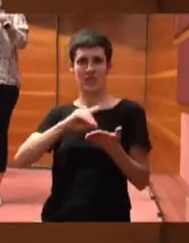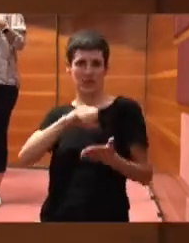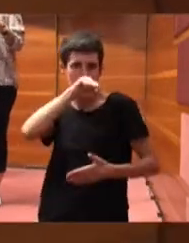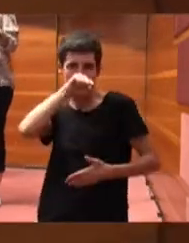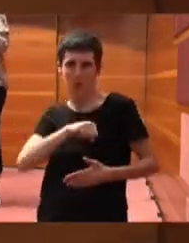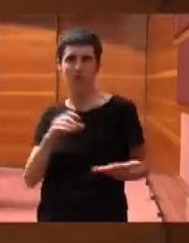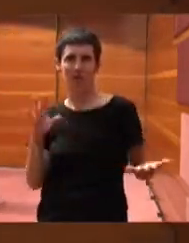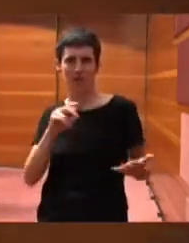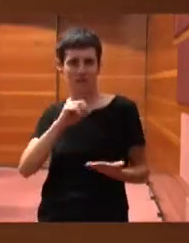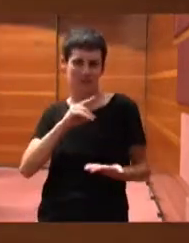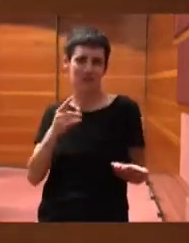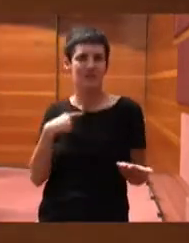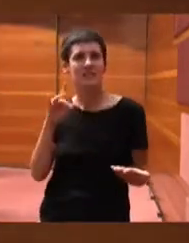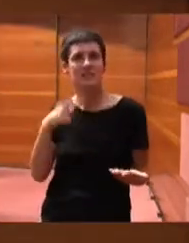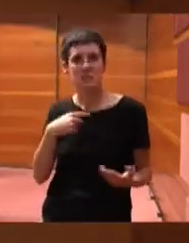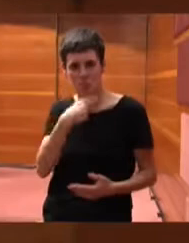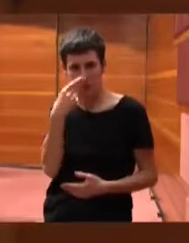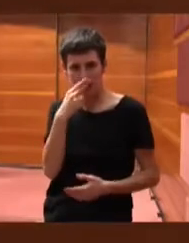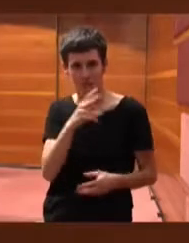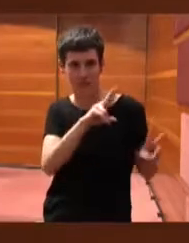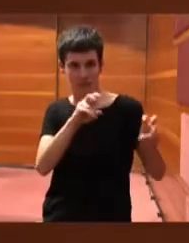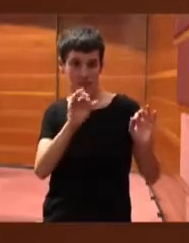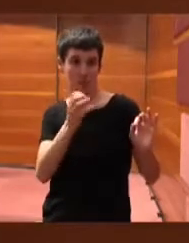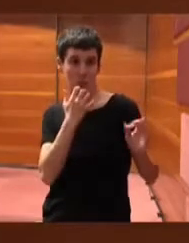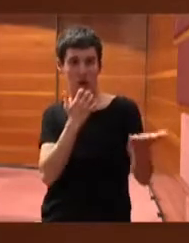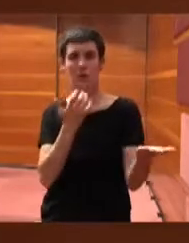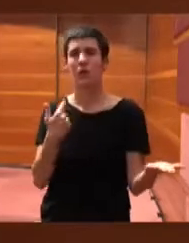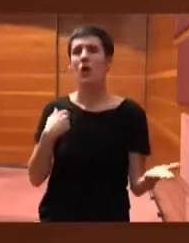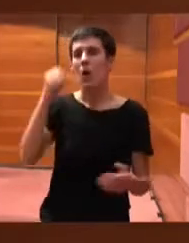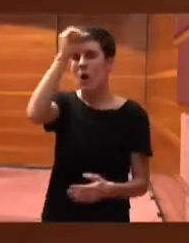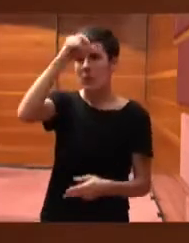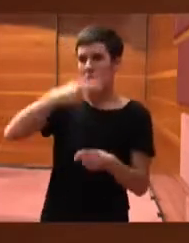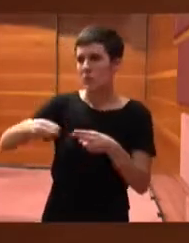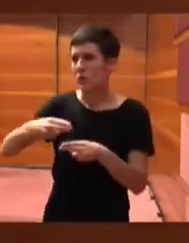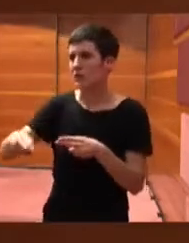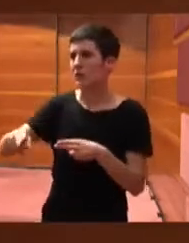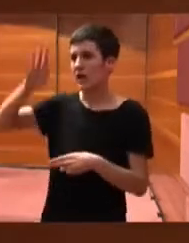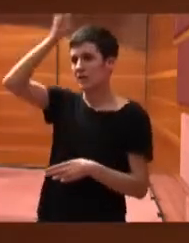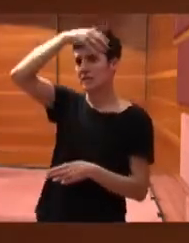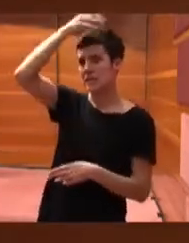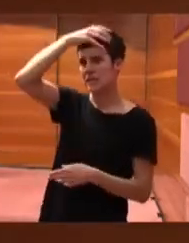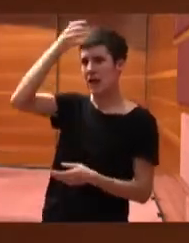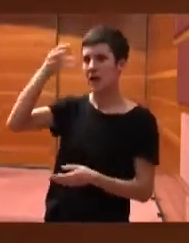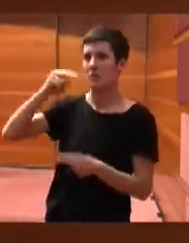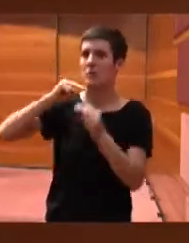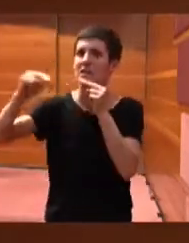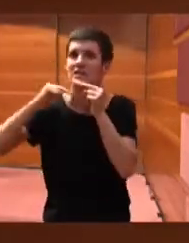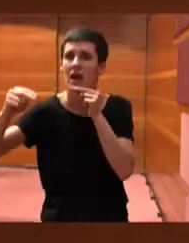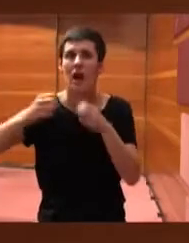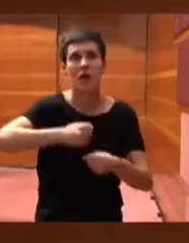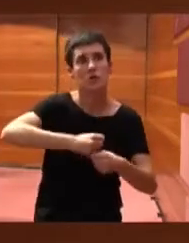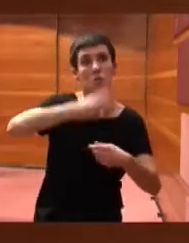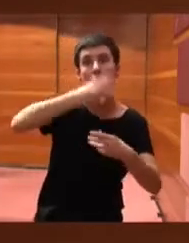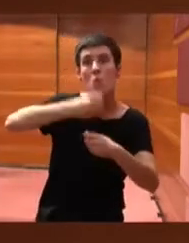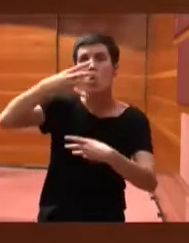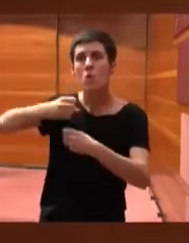soy, que me interesa ese tipo de cosas. Las opiniones políticas, los mensajes de Trump, las líneas, que si el muro, que si no sé qué,